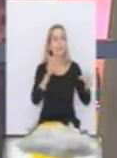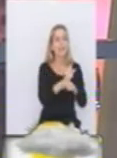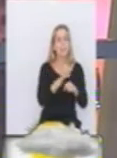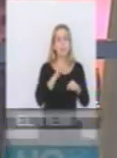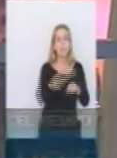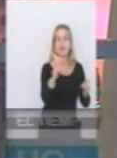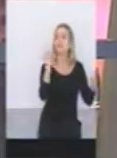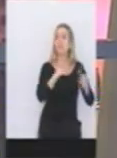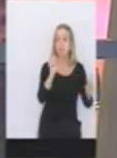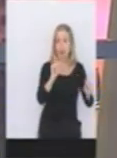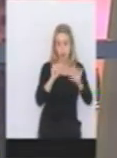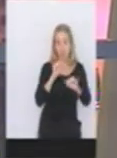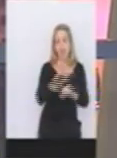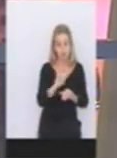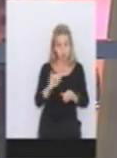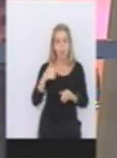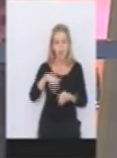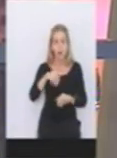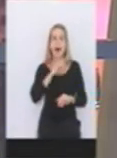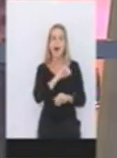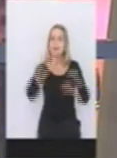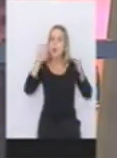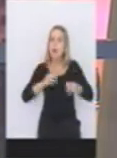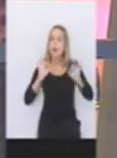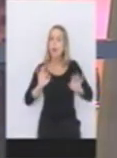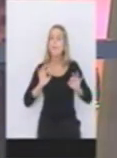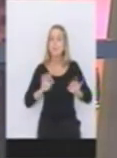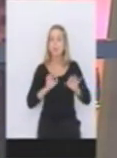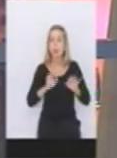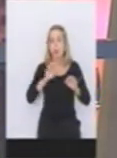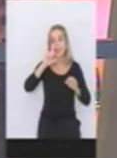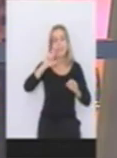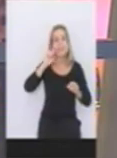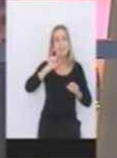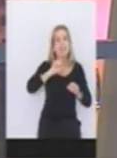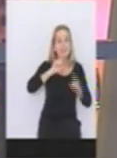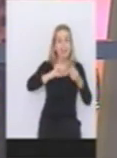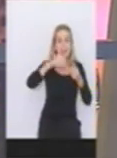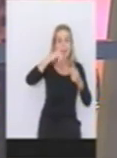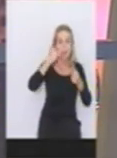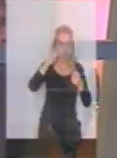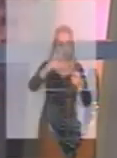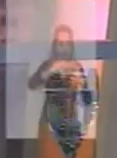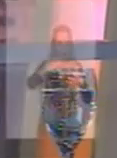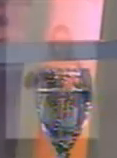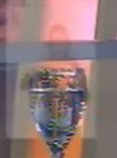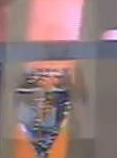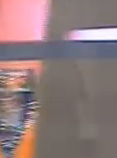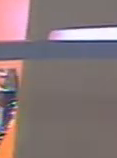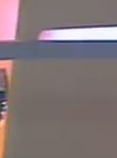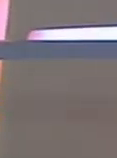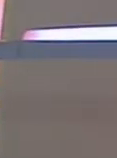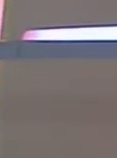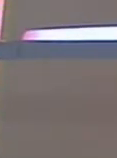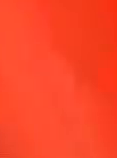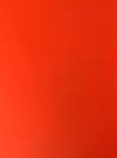plegar la CGT de Moyano, la CTA de Micheli, la CGT de Barrio Nuevo. Y no descartemos, y lo digo ahora,